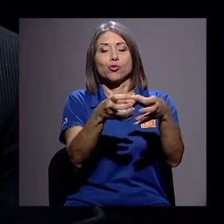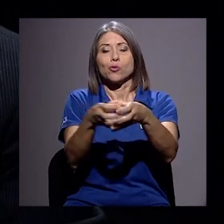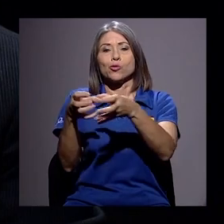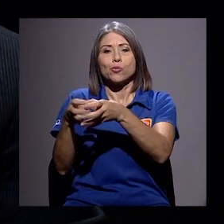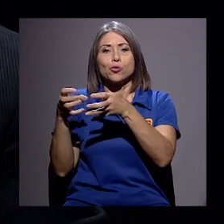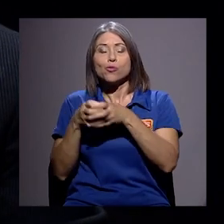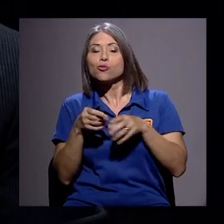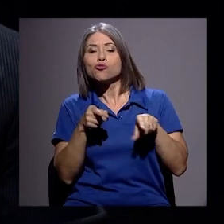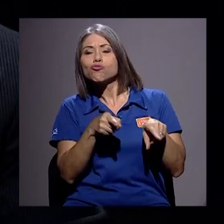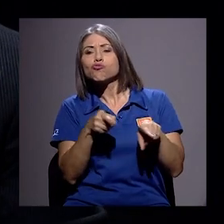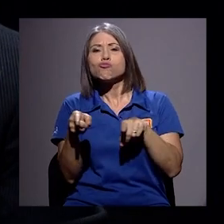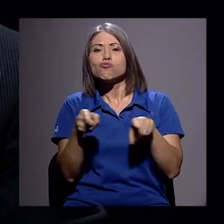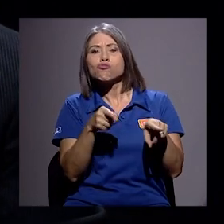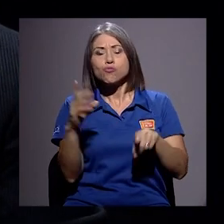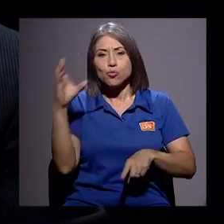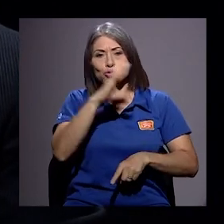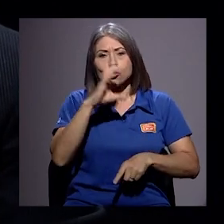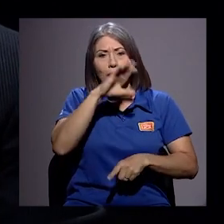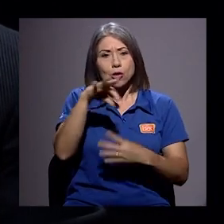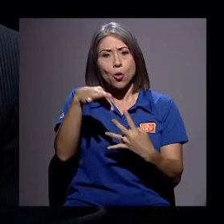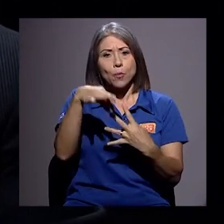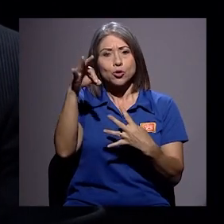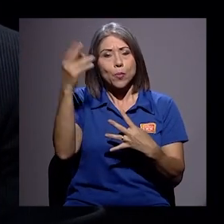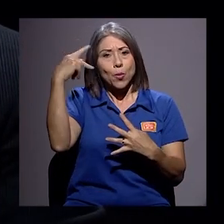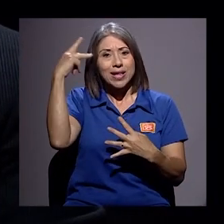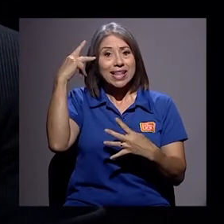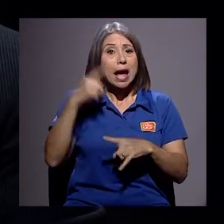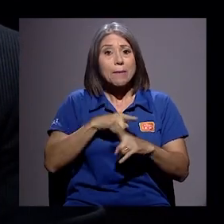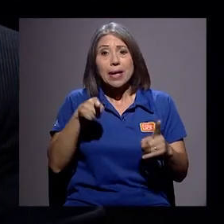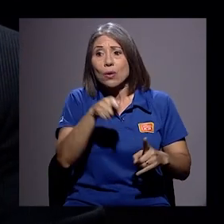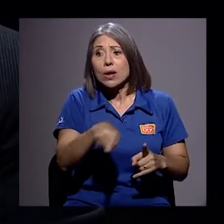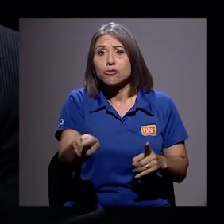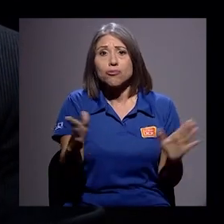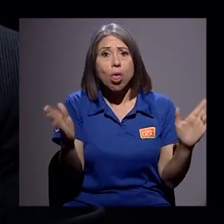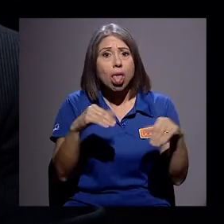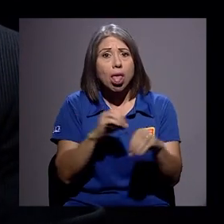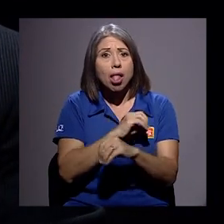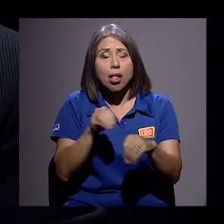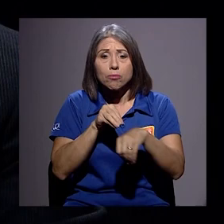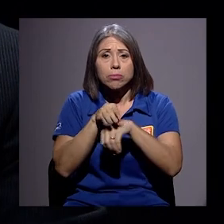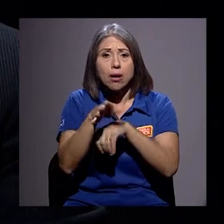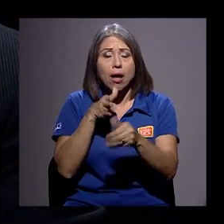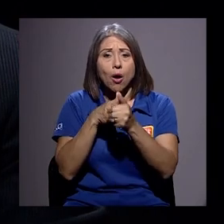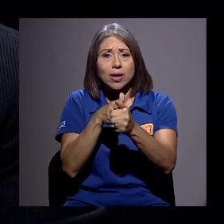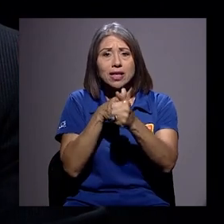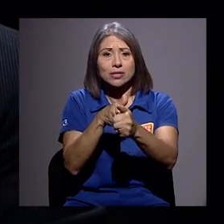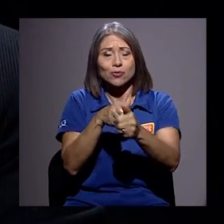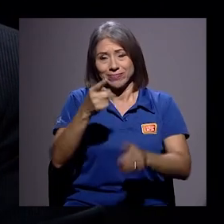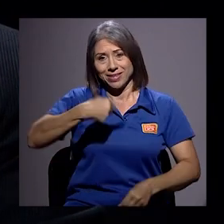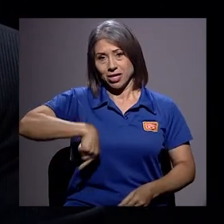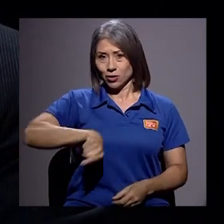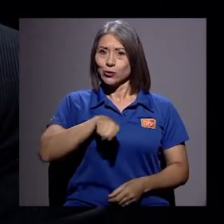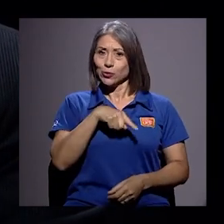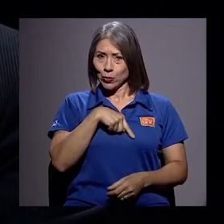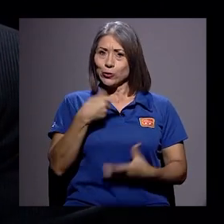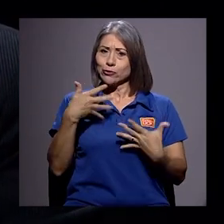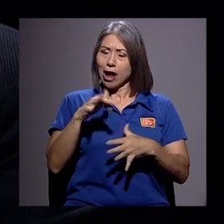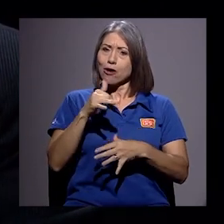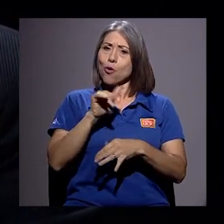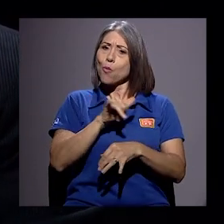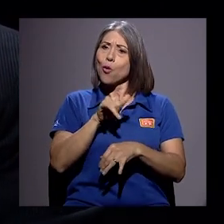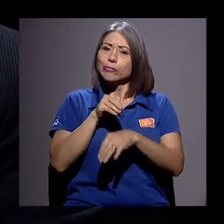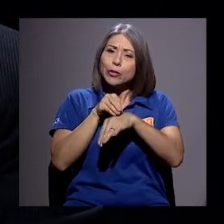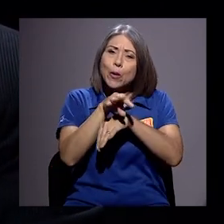opción política pero te estaban webs o huérfanos de una orientación como tal y nosotros hemos venido fungiendo como